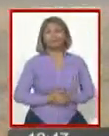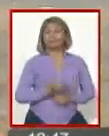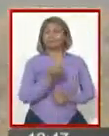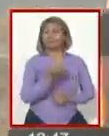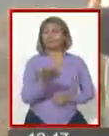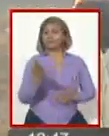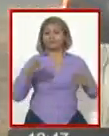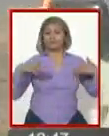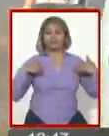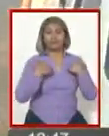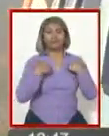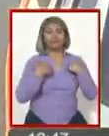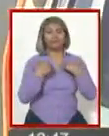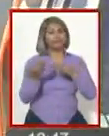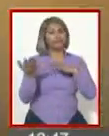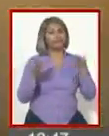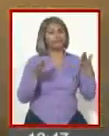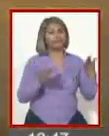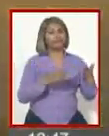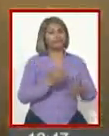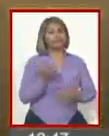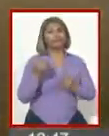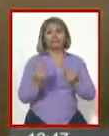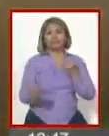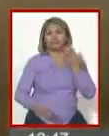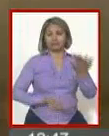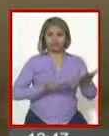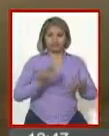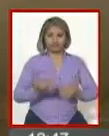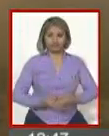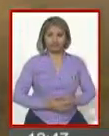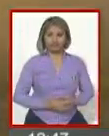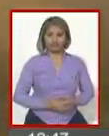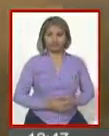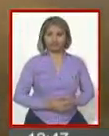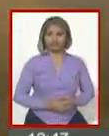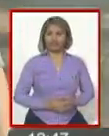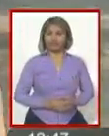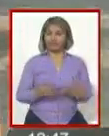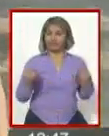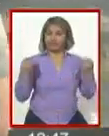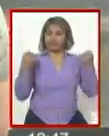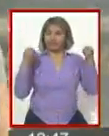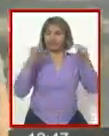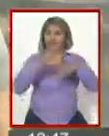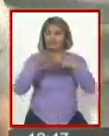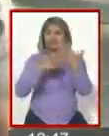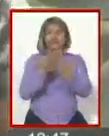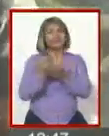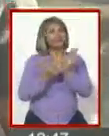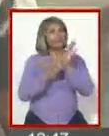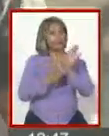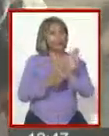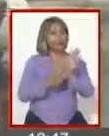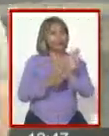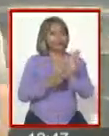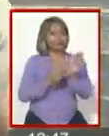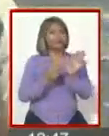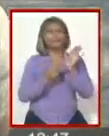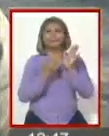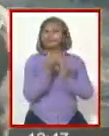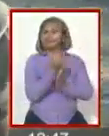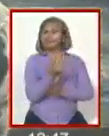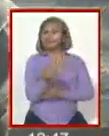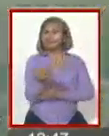Asimismo, muchos animales silvestres perecieron durante este siniestro. Definitivamente es desesperante y las condiciones ponen en